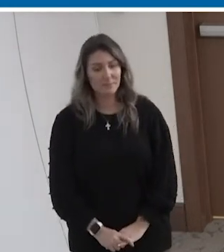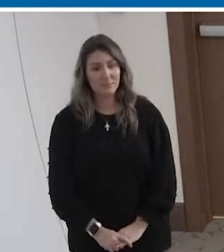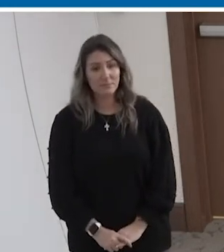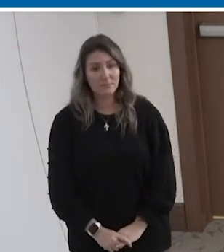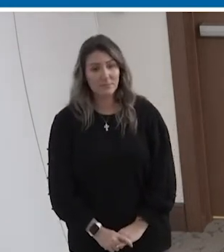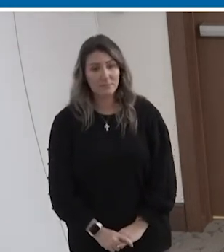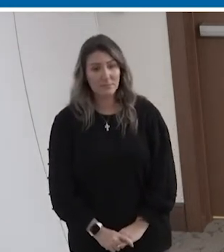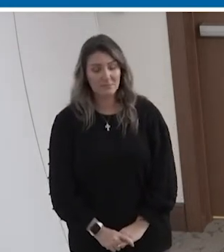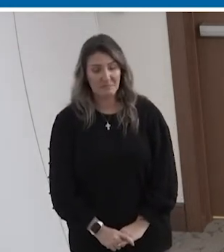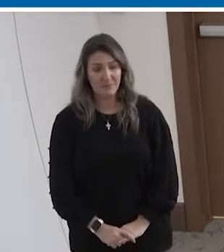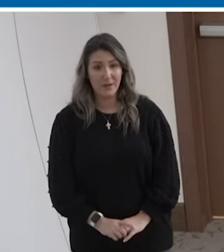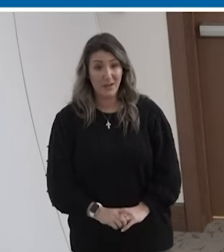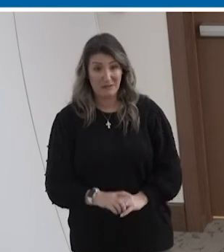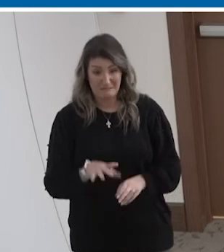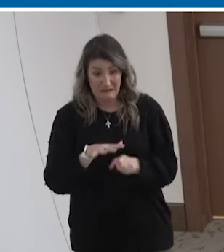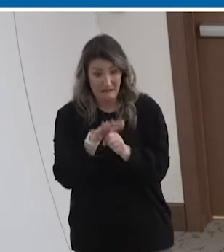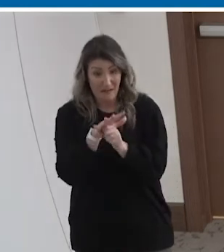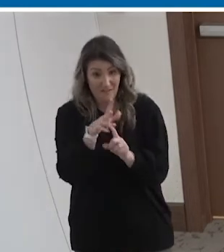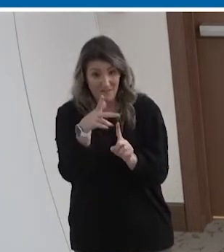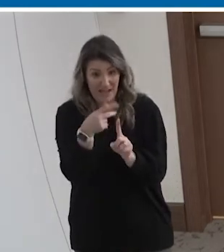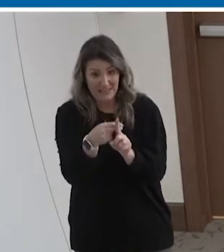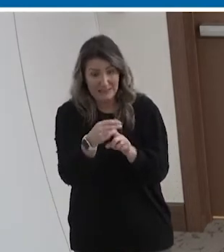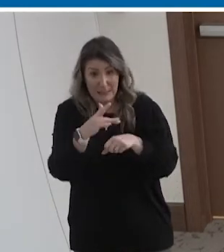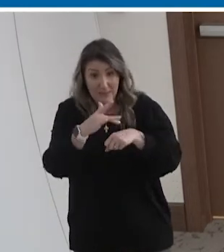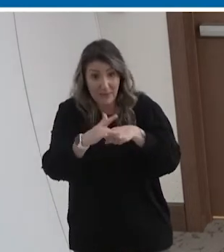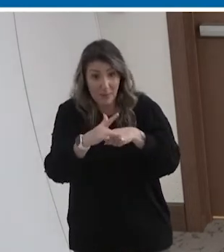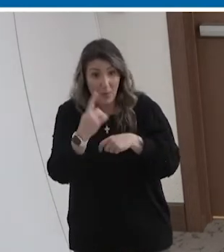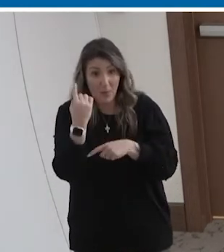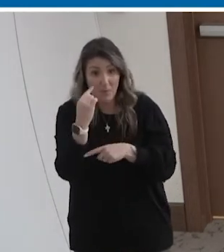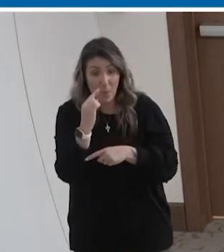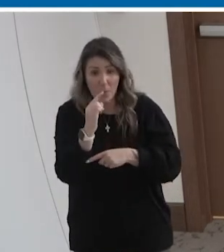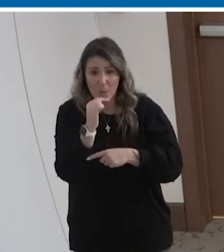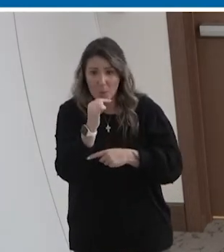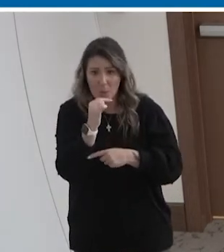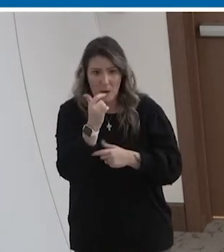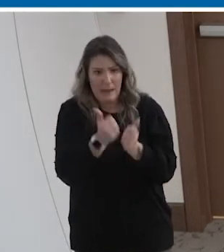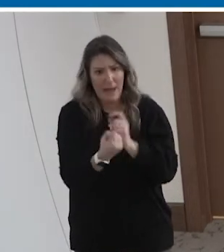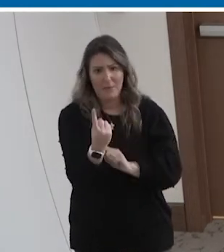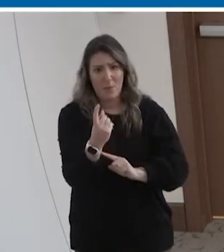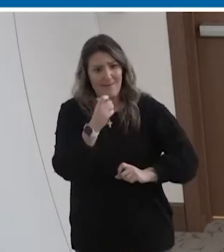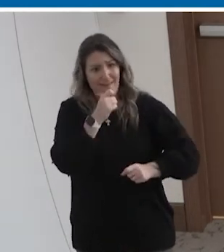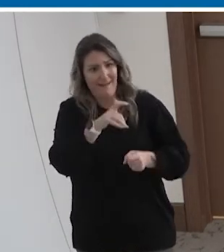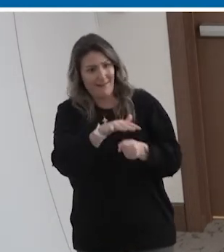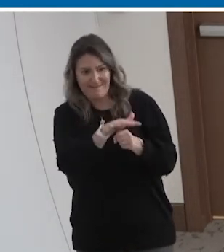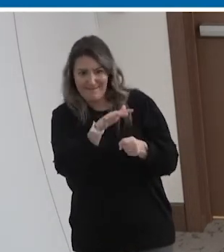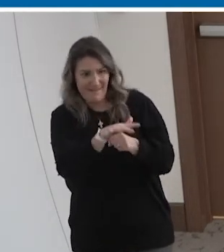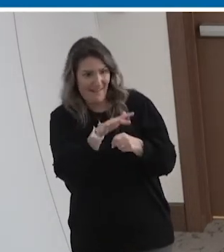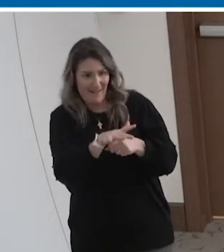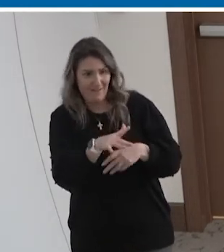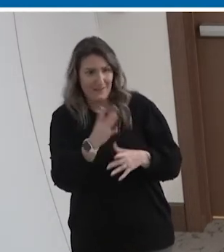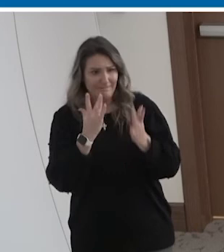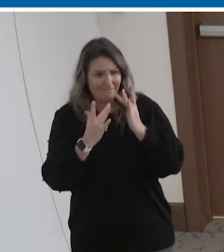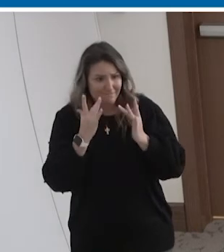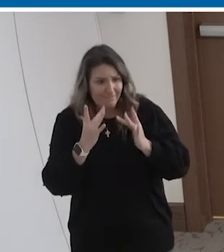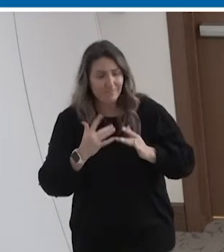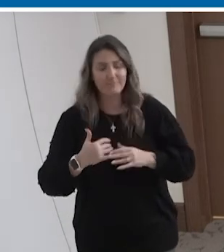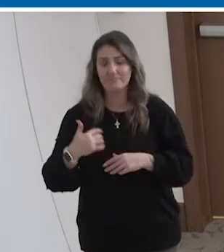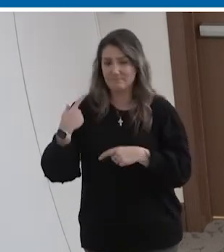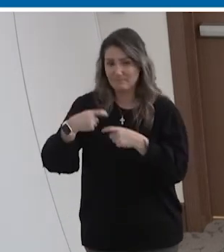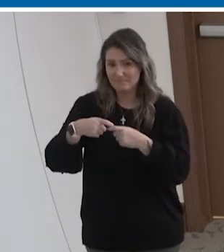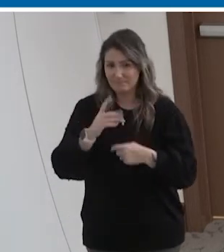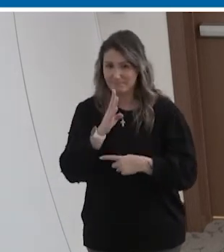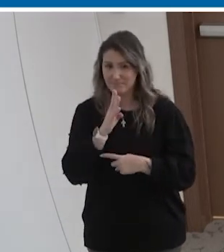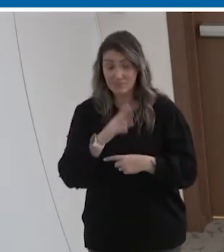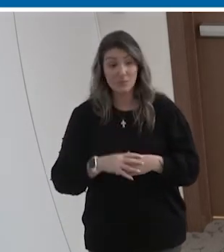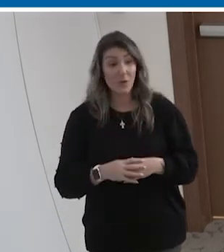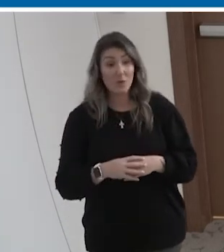there wasn't enough vaccine available for everyone. no había vacunas disponibles para todos. So